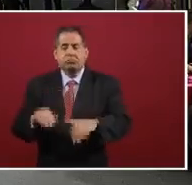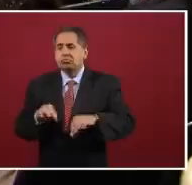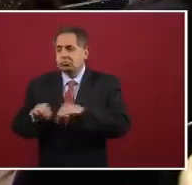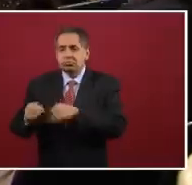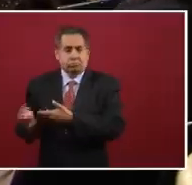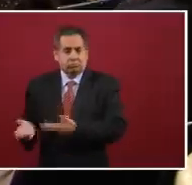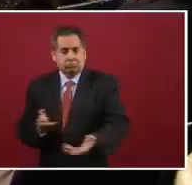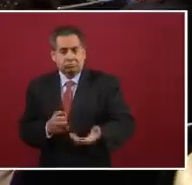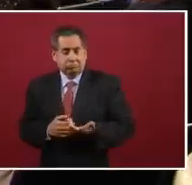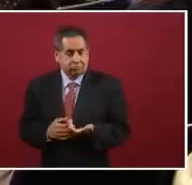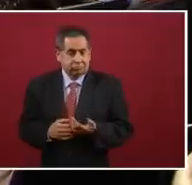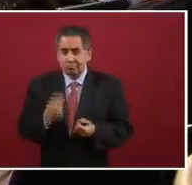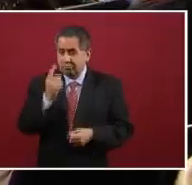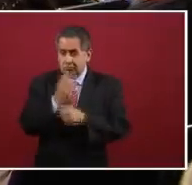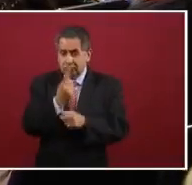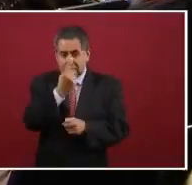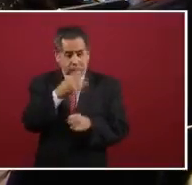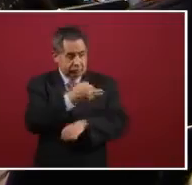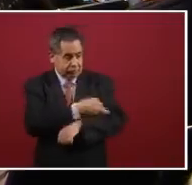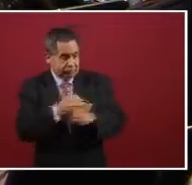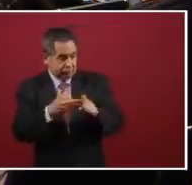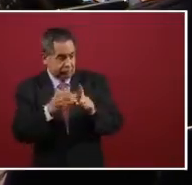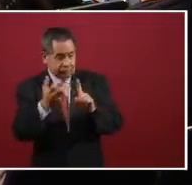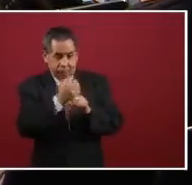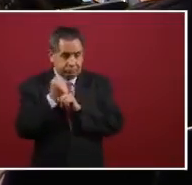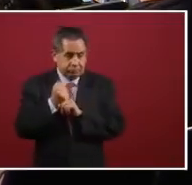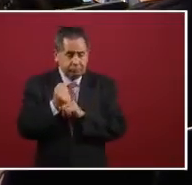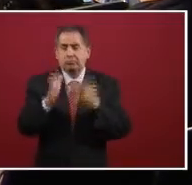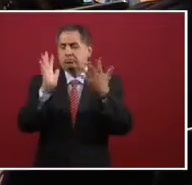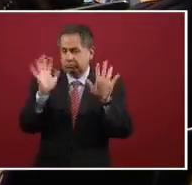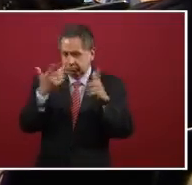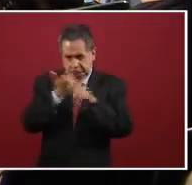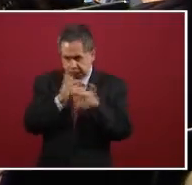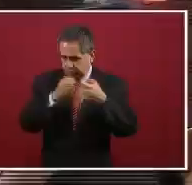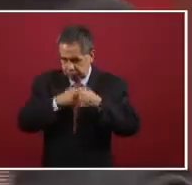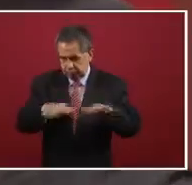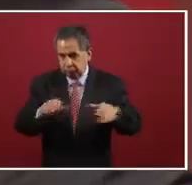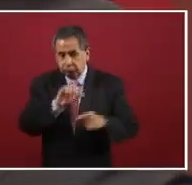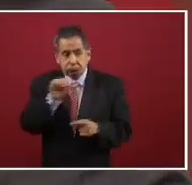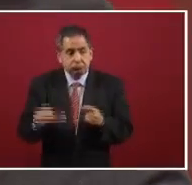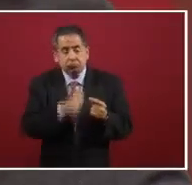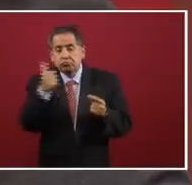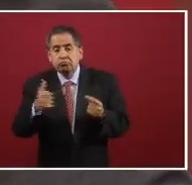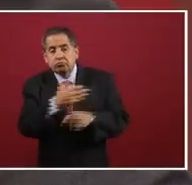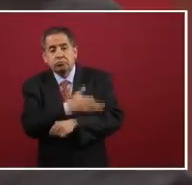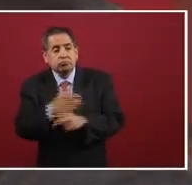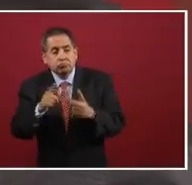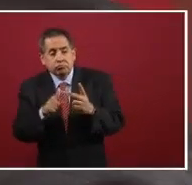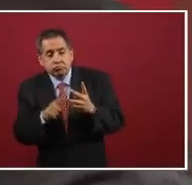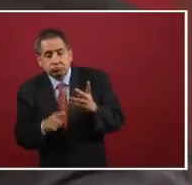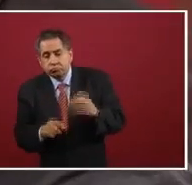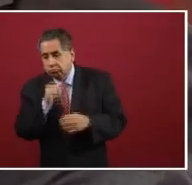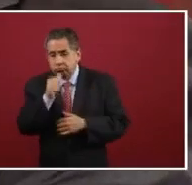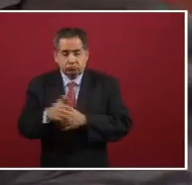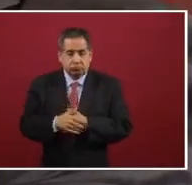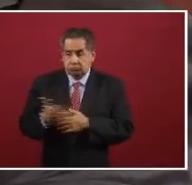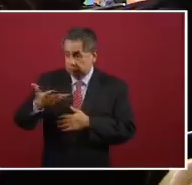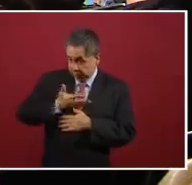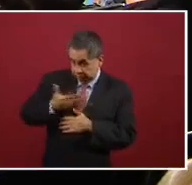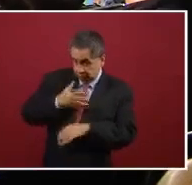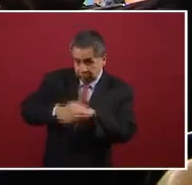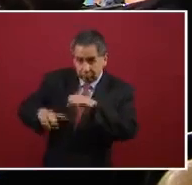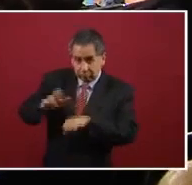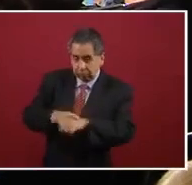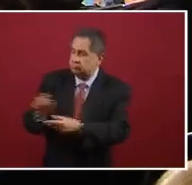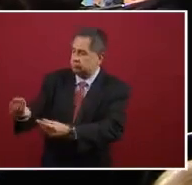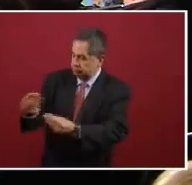la única familia está liberada. Por eso no tenemos ningún dato de otra familia que esté en esa circunstancia. Pero si lo tiene el embajador, que nos lo dé,